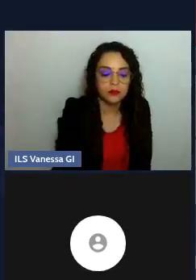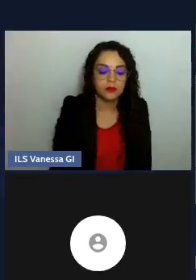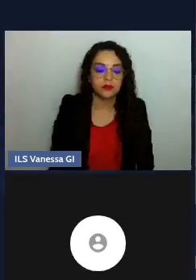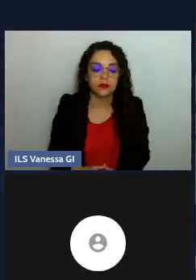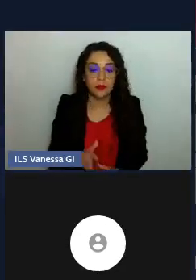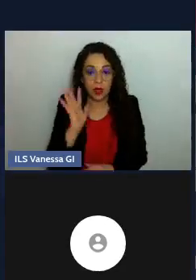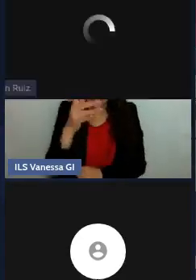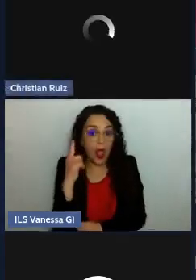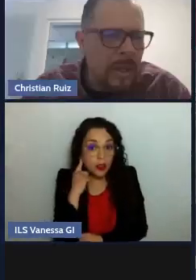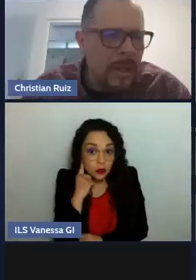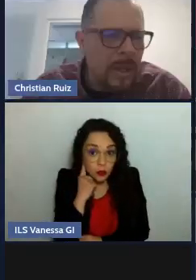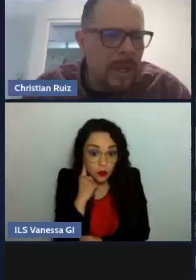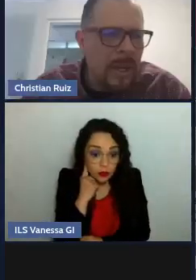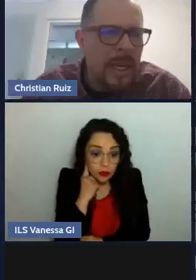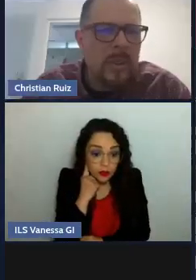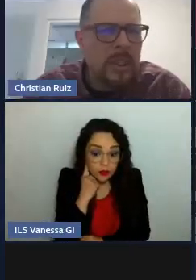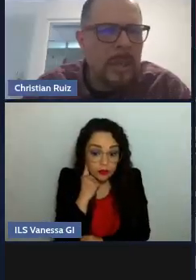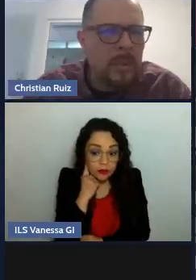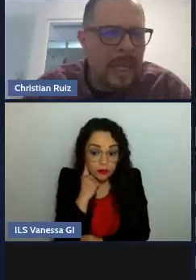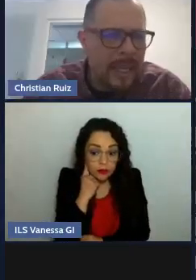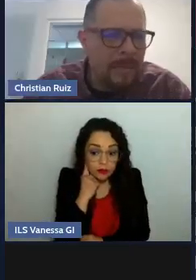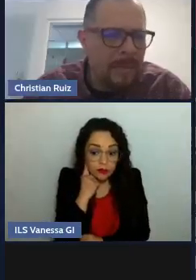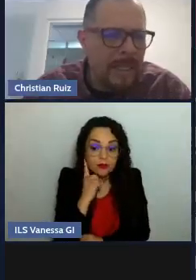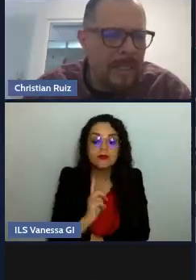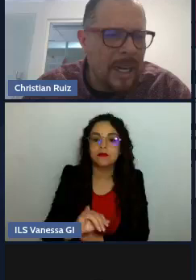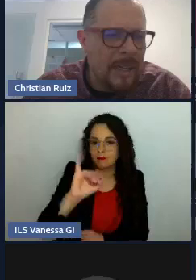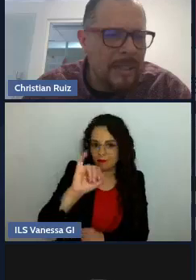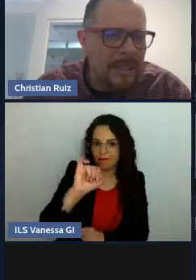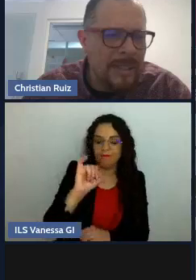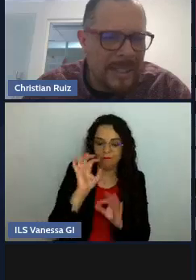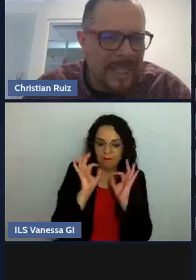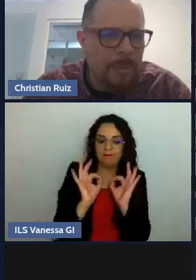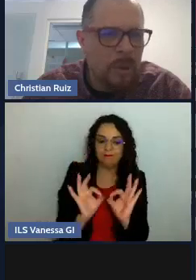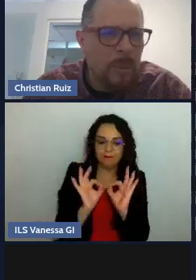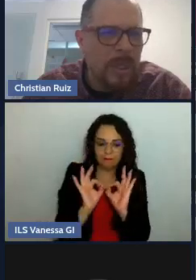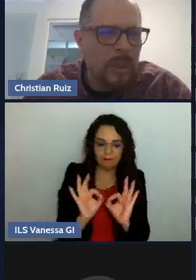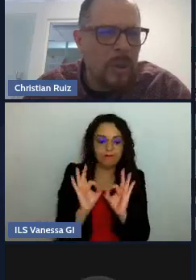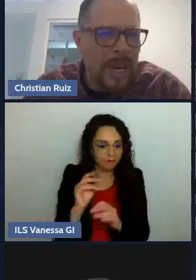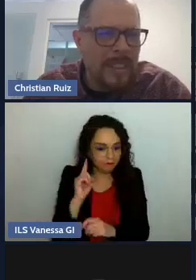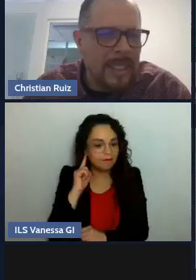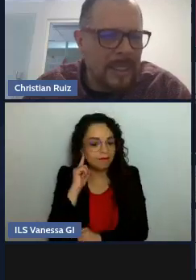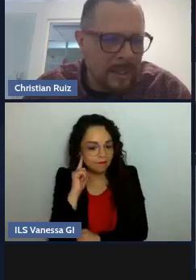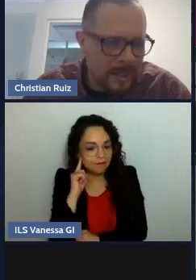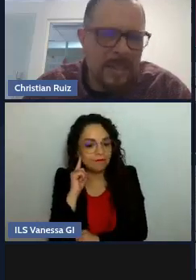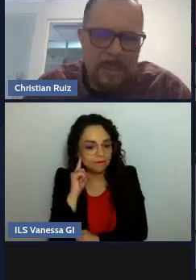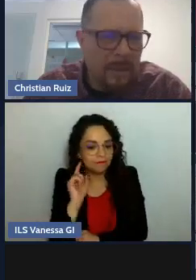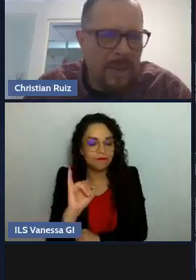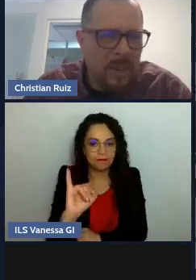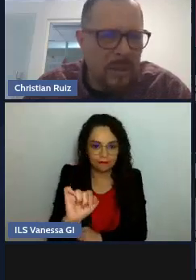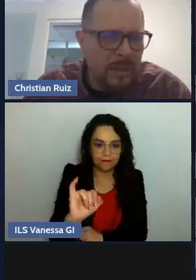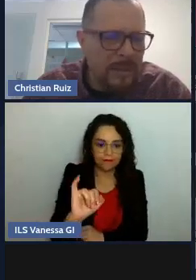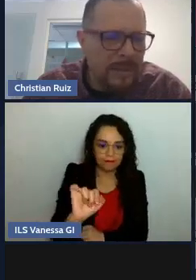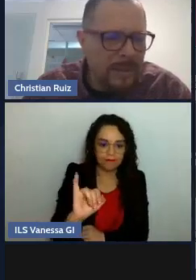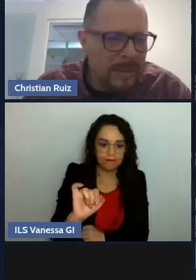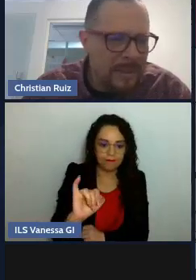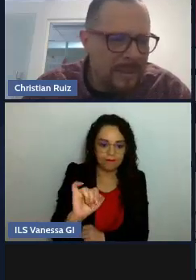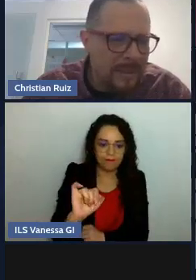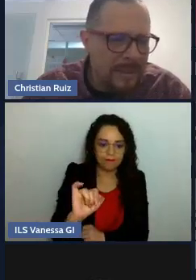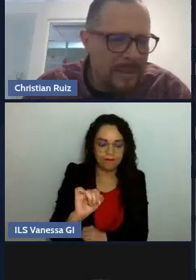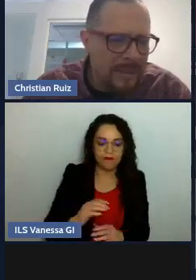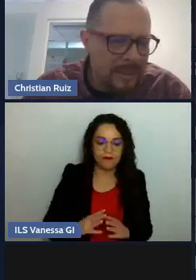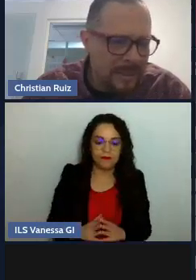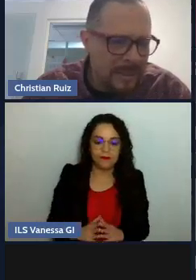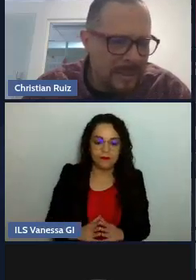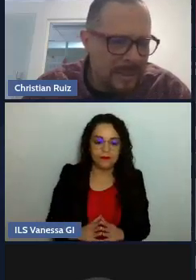escucha? La escuchamos ahí, maestra. ¿Escucha? Sí, por supuesto. ¿Perfecto? Gracias. Perfecto.